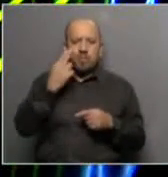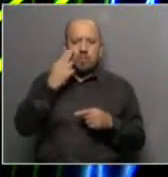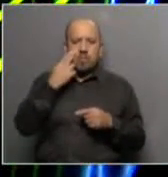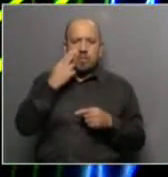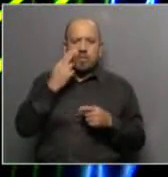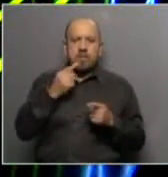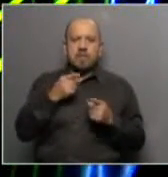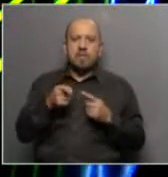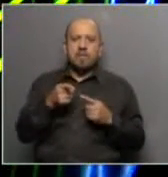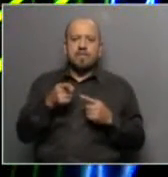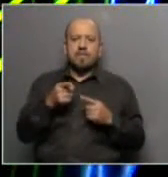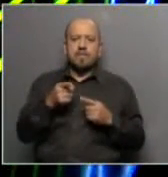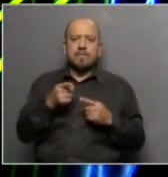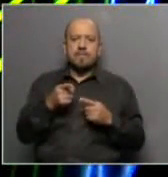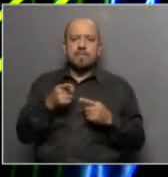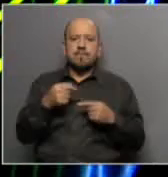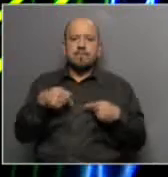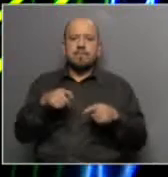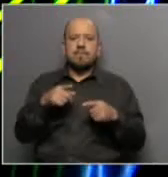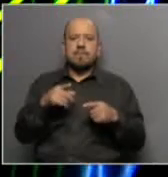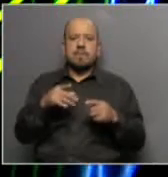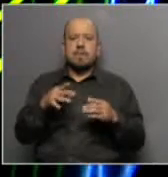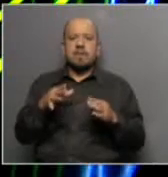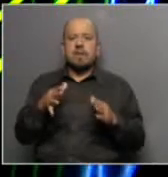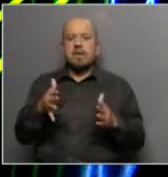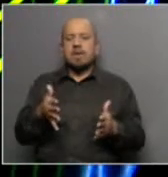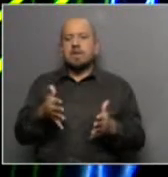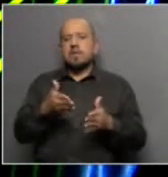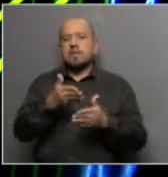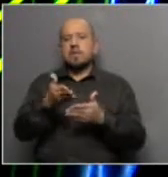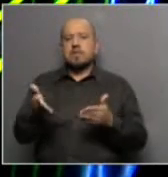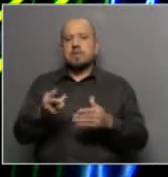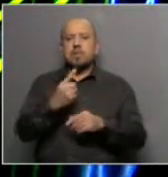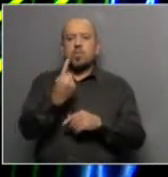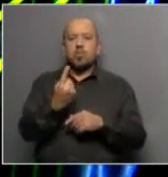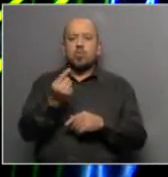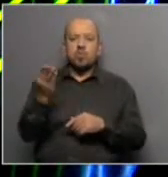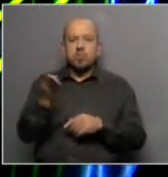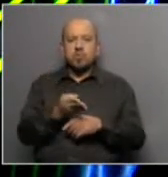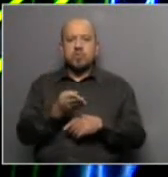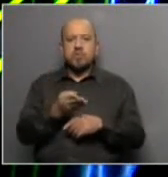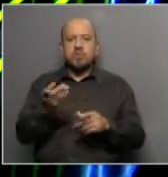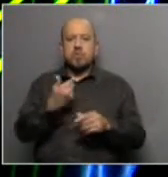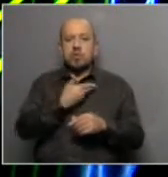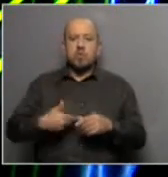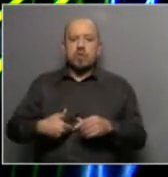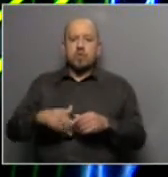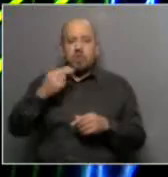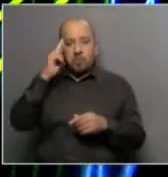esa tensión que yo les decía, tiene que ver con ese 1% que es dueño del país.